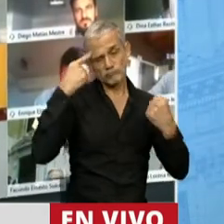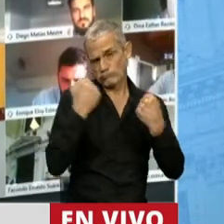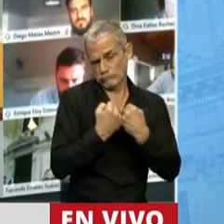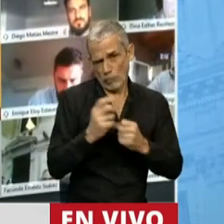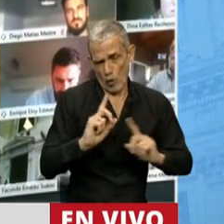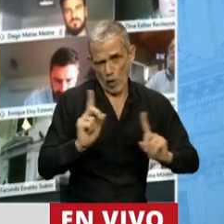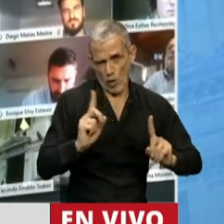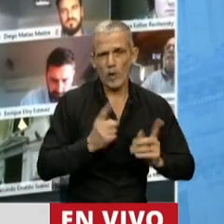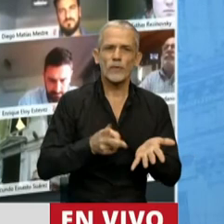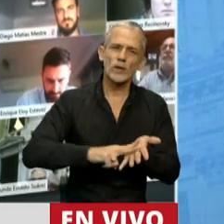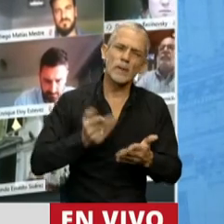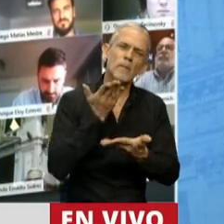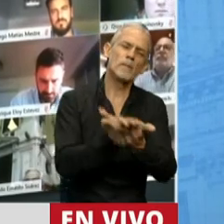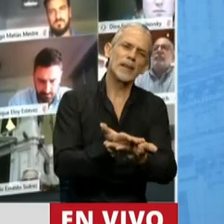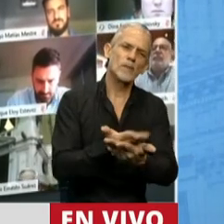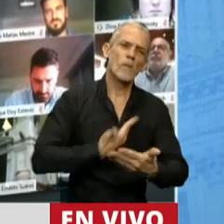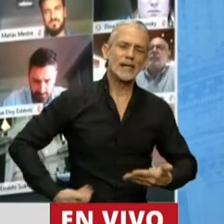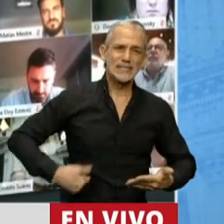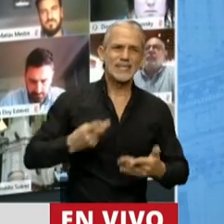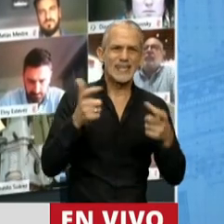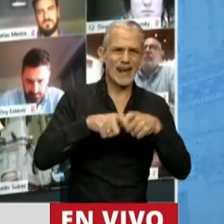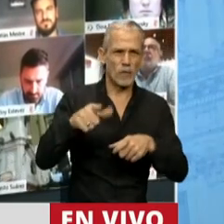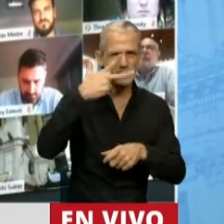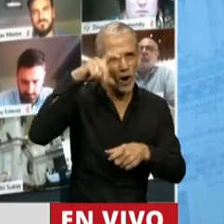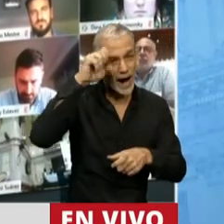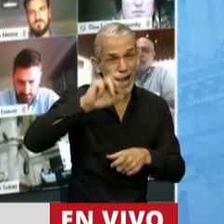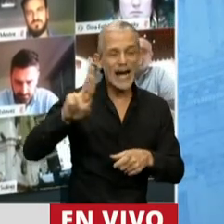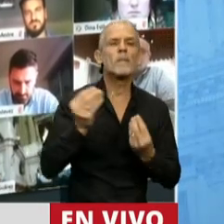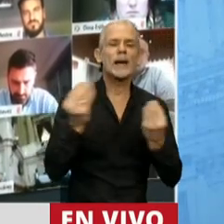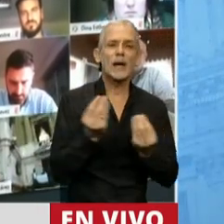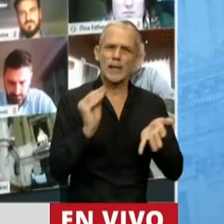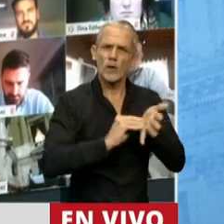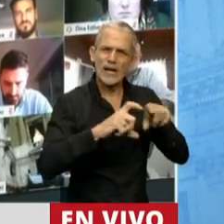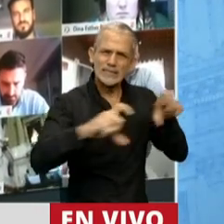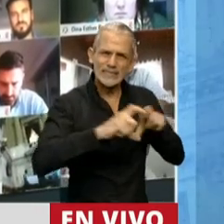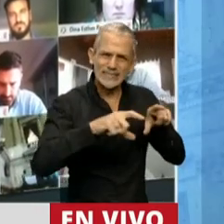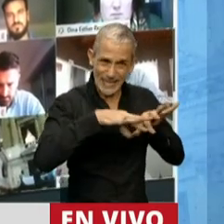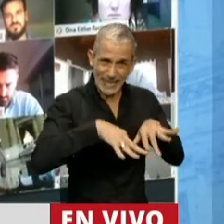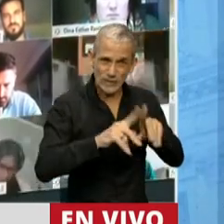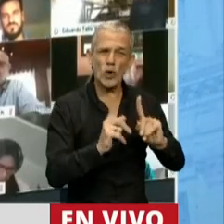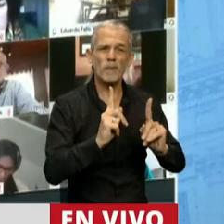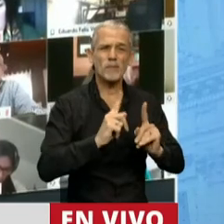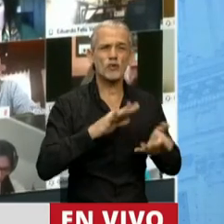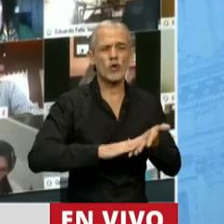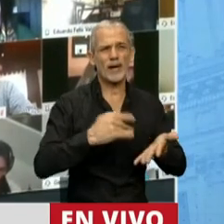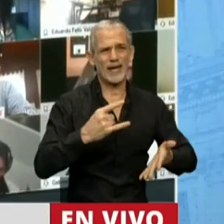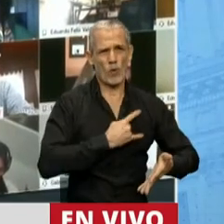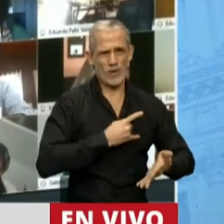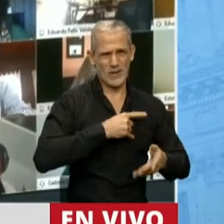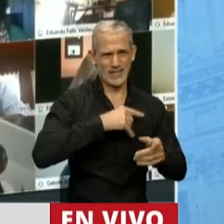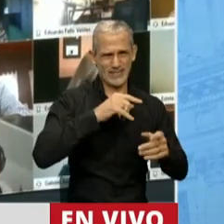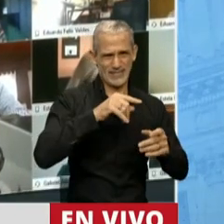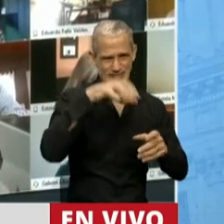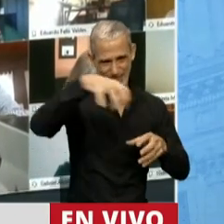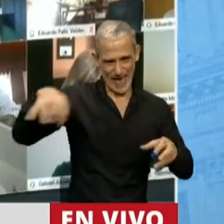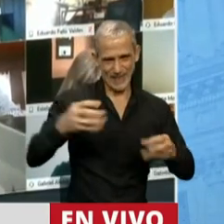y reiteró el pedido al presidente de la comisión para que se incorpore este texto que leí respecto al a la